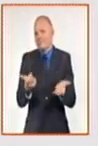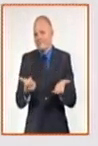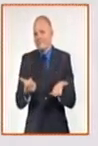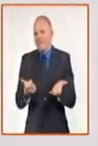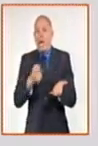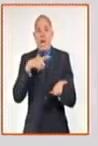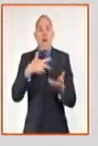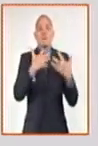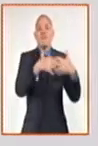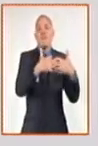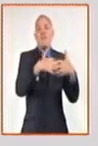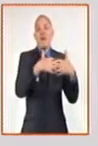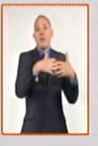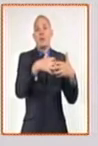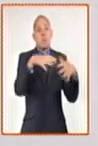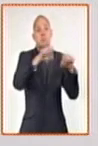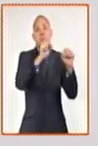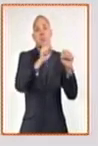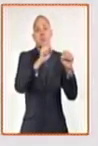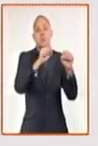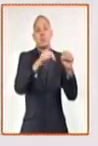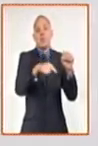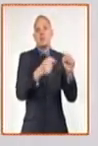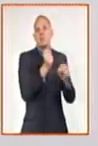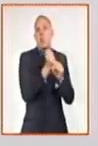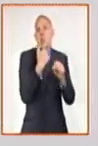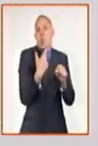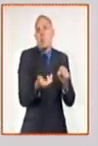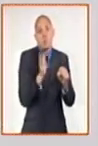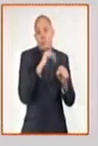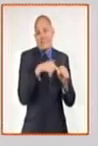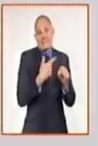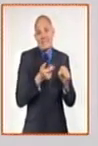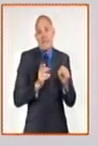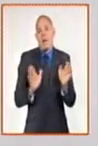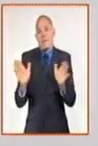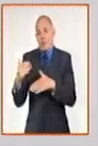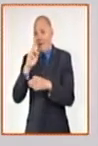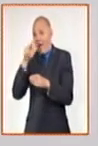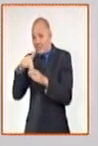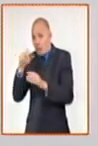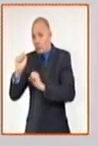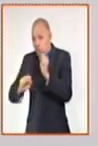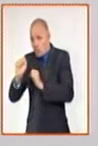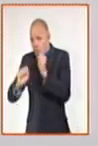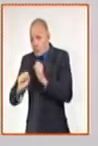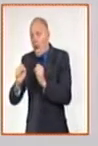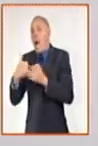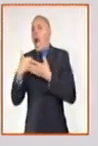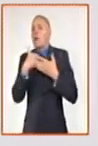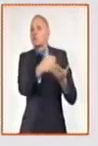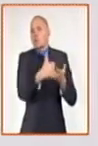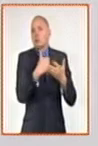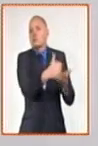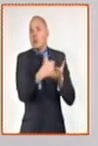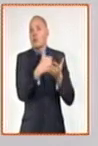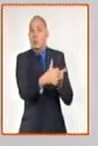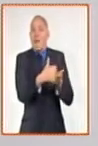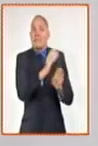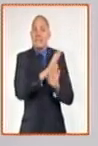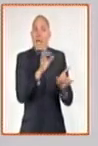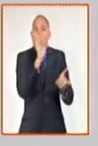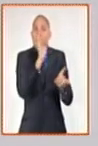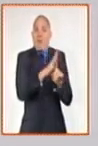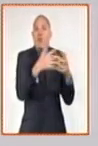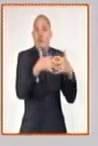llegar a las termoeléctricas con energía, y también para ir sirviendo un nivel de carga importante y vital en las distintas regiones, como explicó